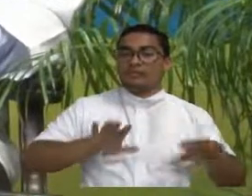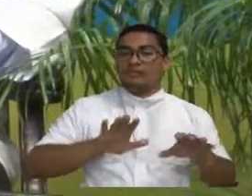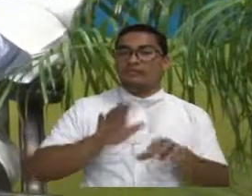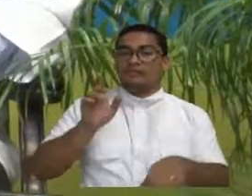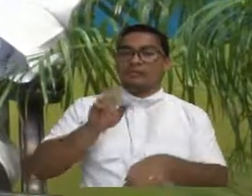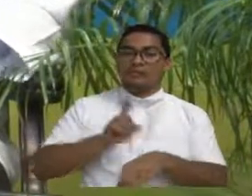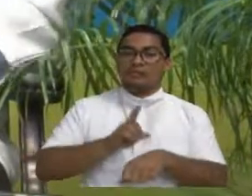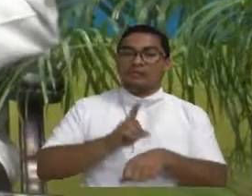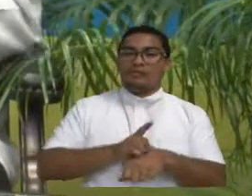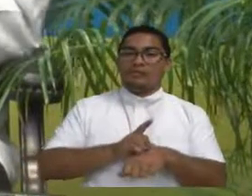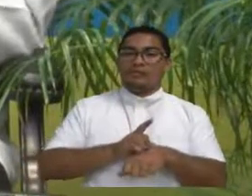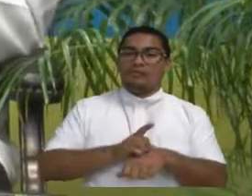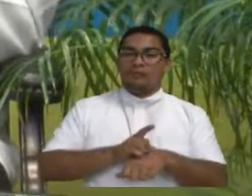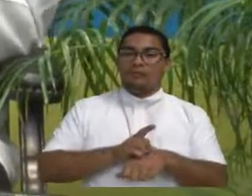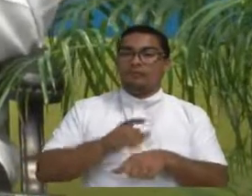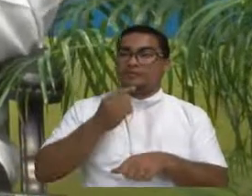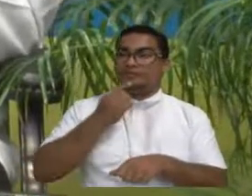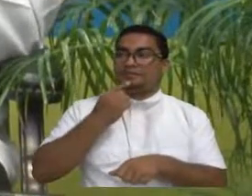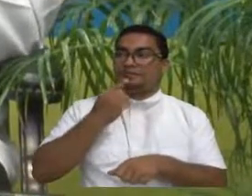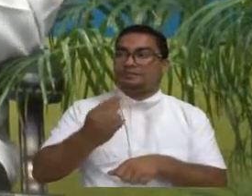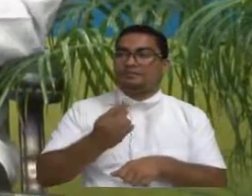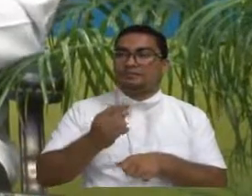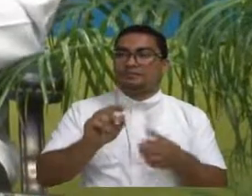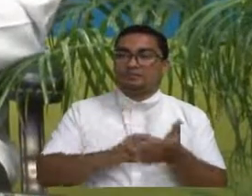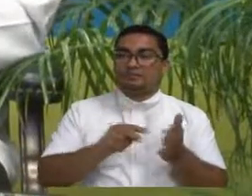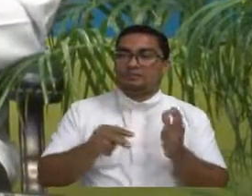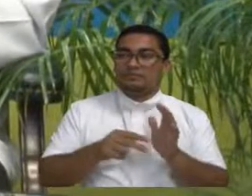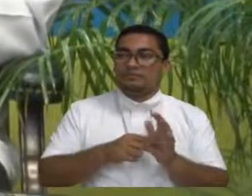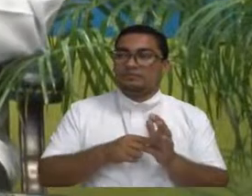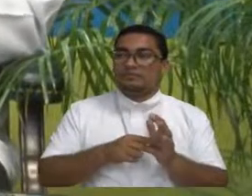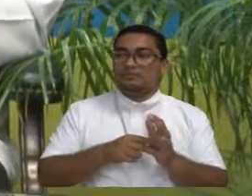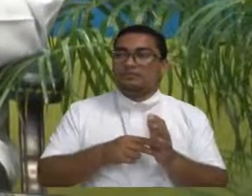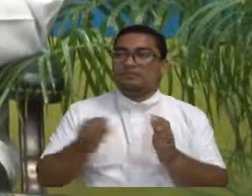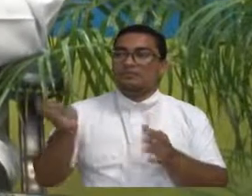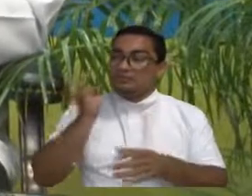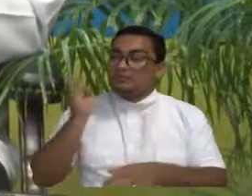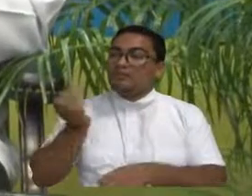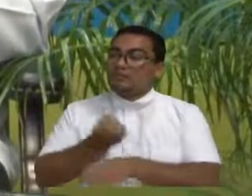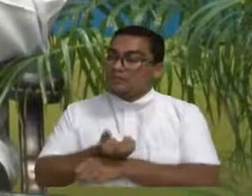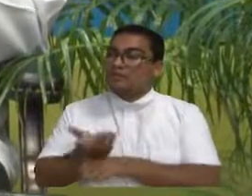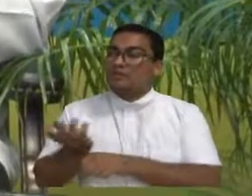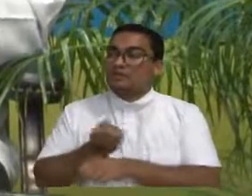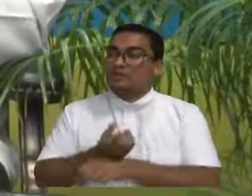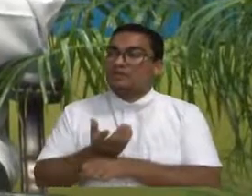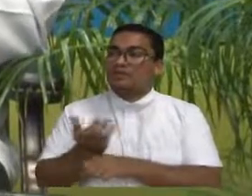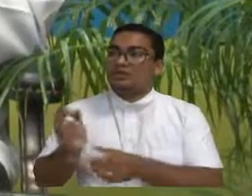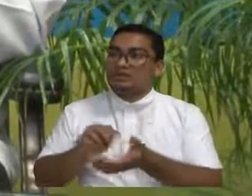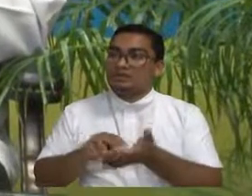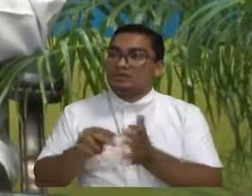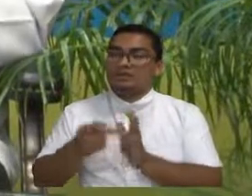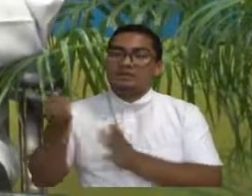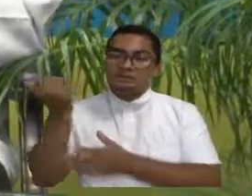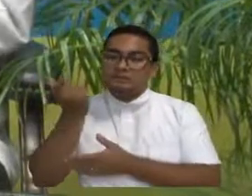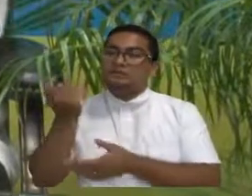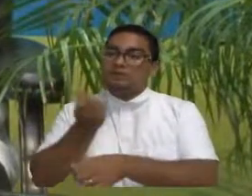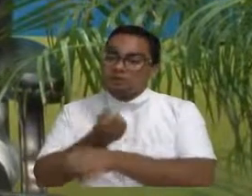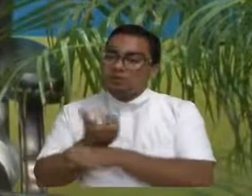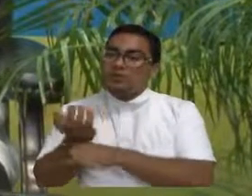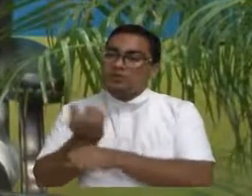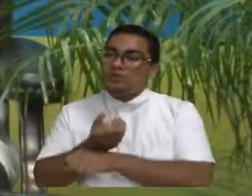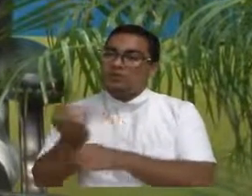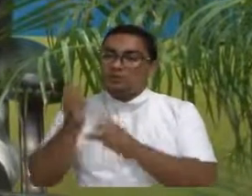de las unidades de salud pueden, con solo que le escuchen la demanda de la paciente, la escuchen y le den consejos sobre